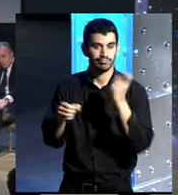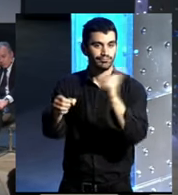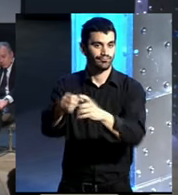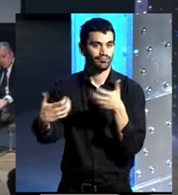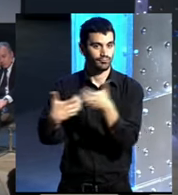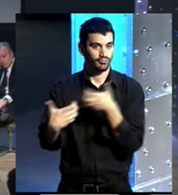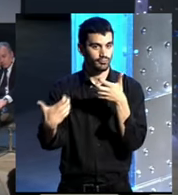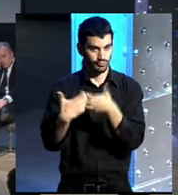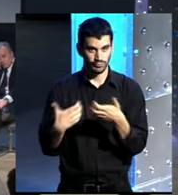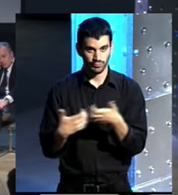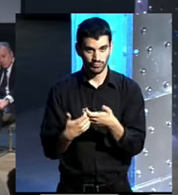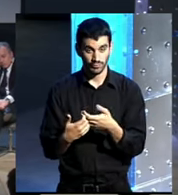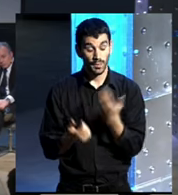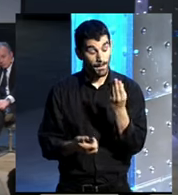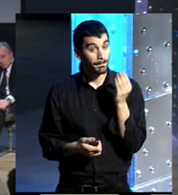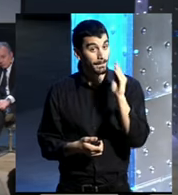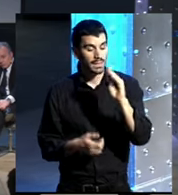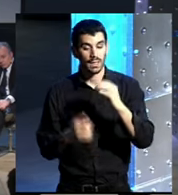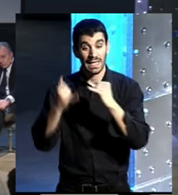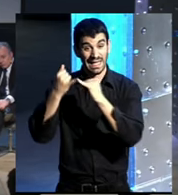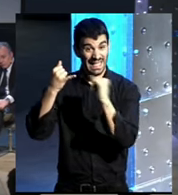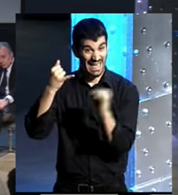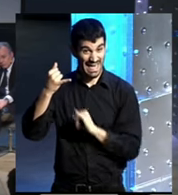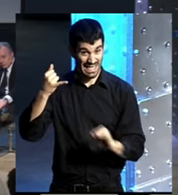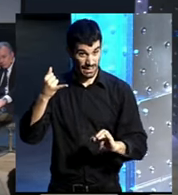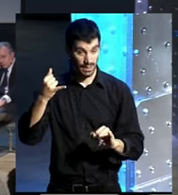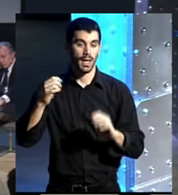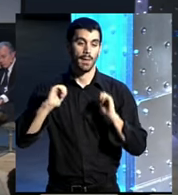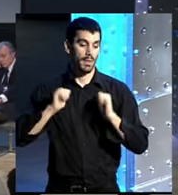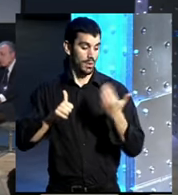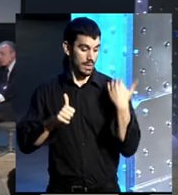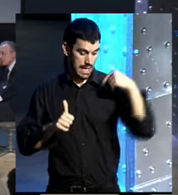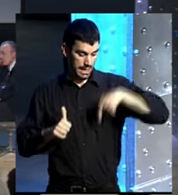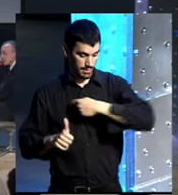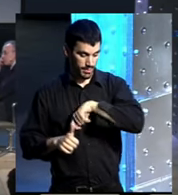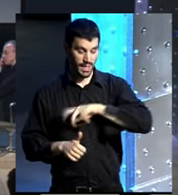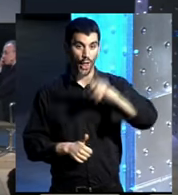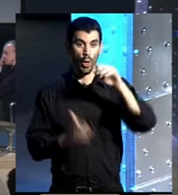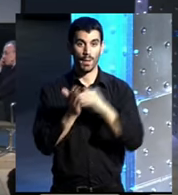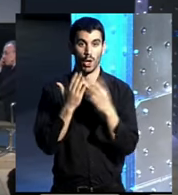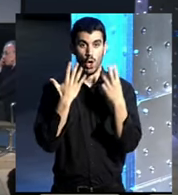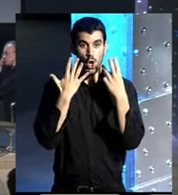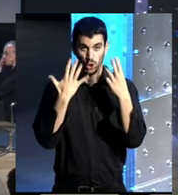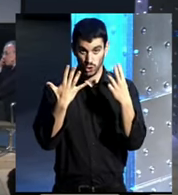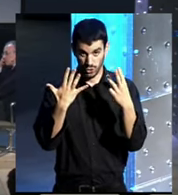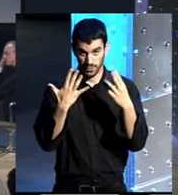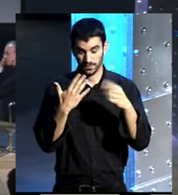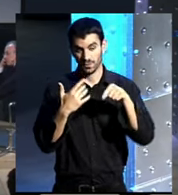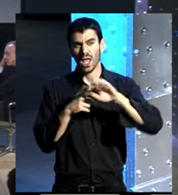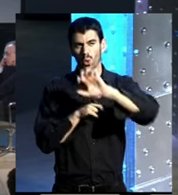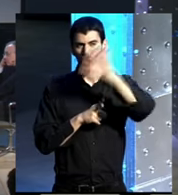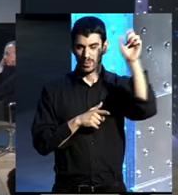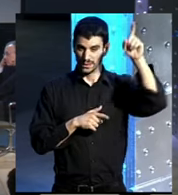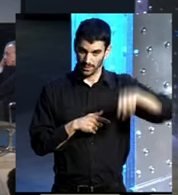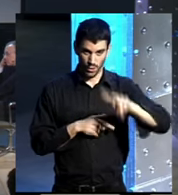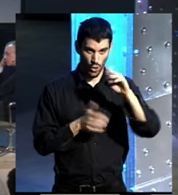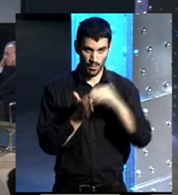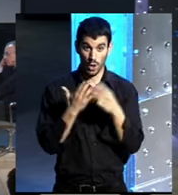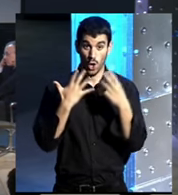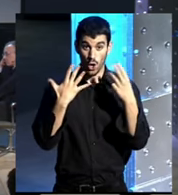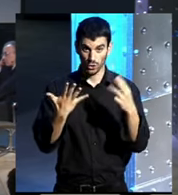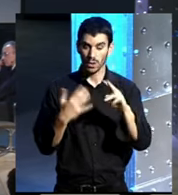Además, la crisis económica que empezó en el año 2008 aquí en España y en el resto de Europa ha hecho que se